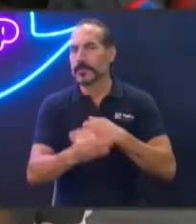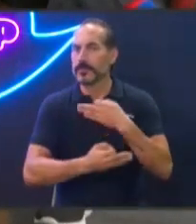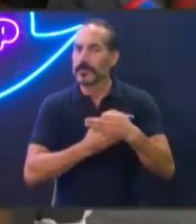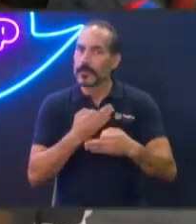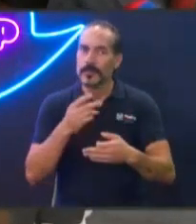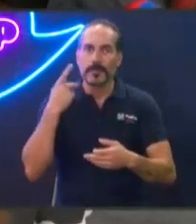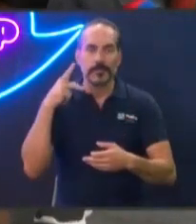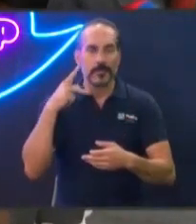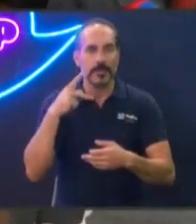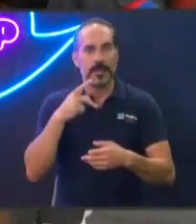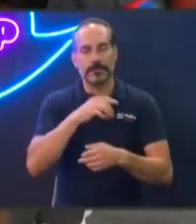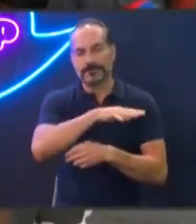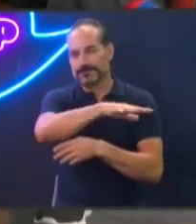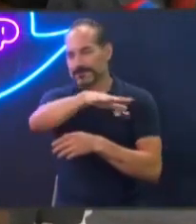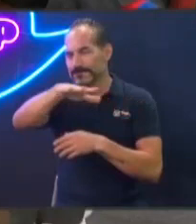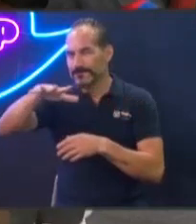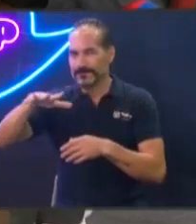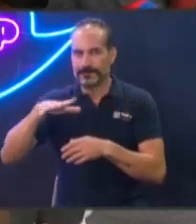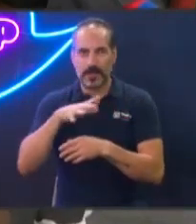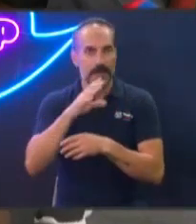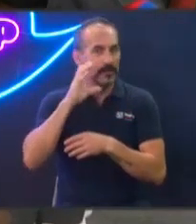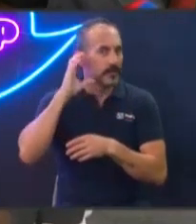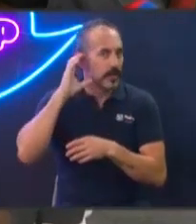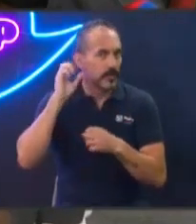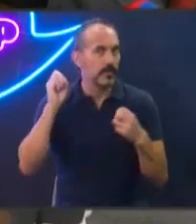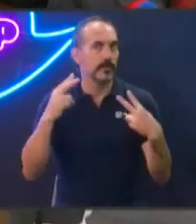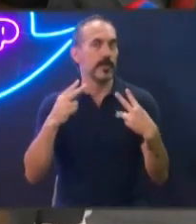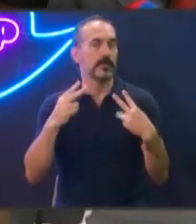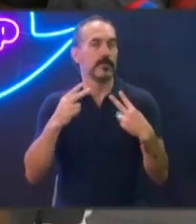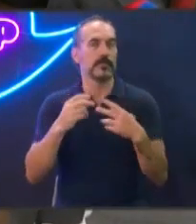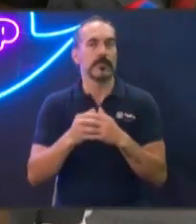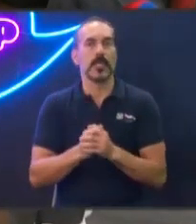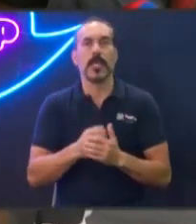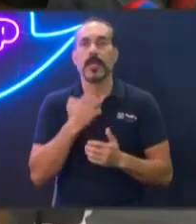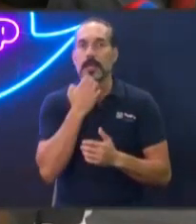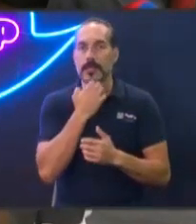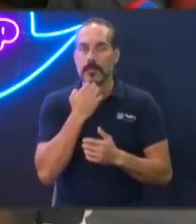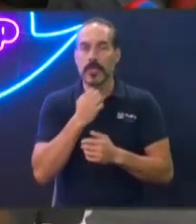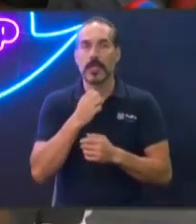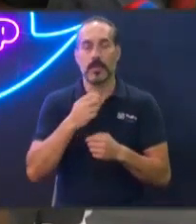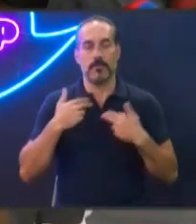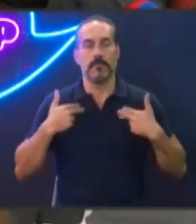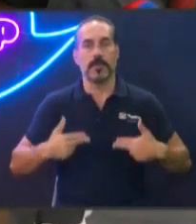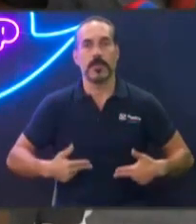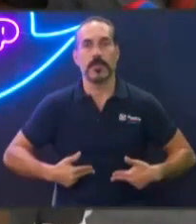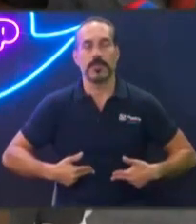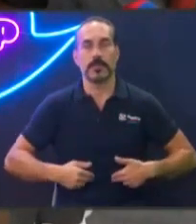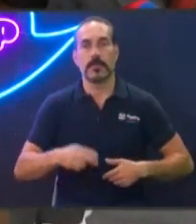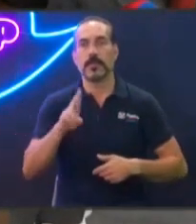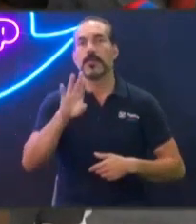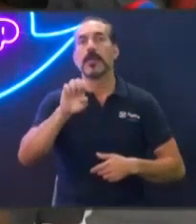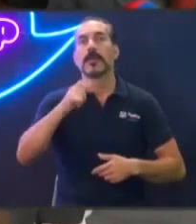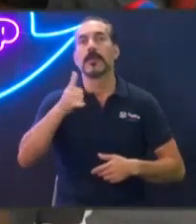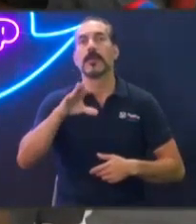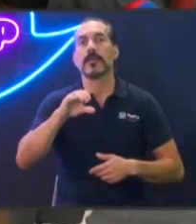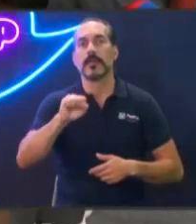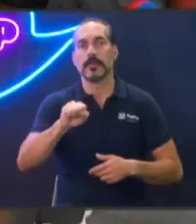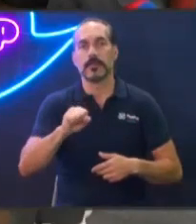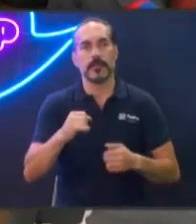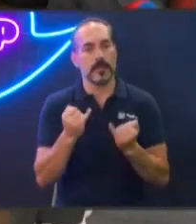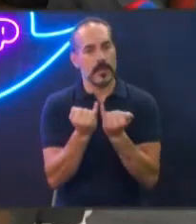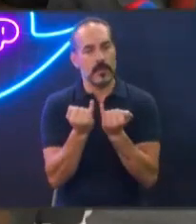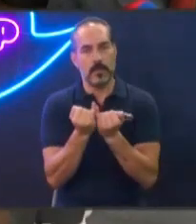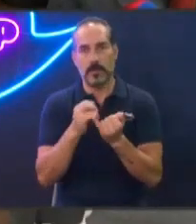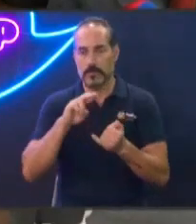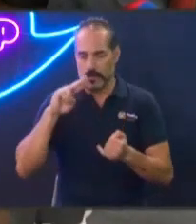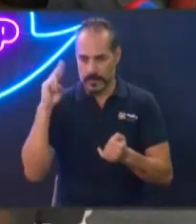está escuchando eh el colegio humanista Alfonso Reyes y la universidad el Centro Universitario del claustro humanista